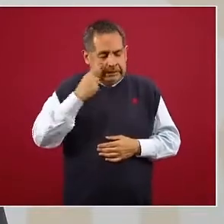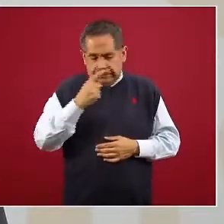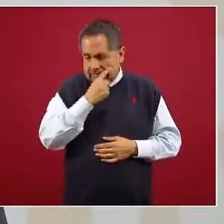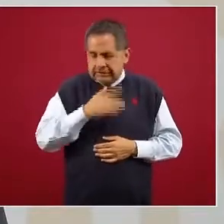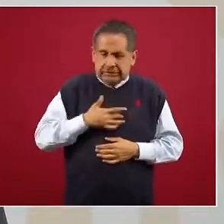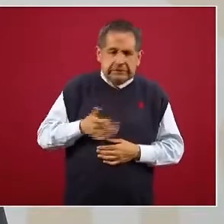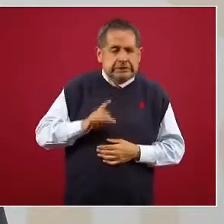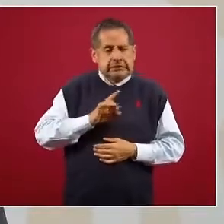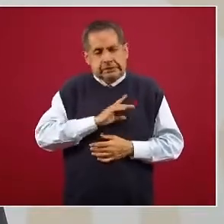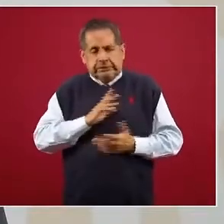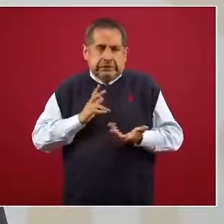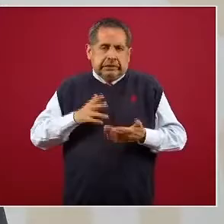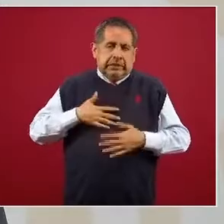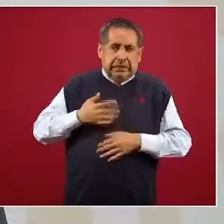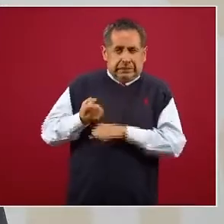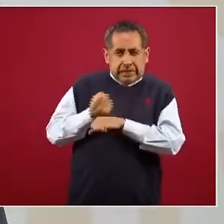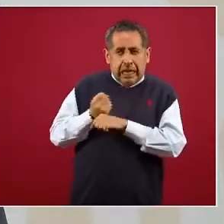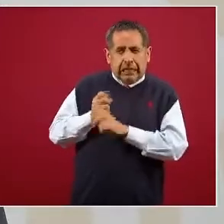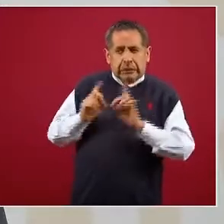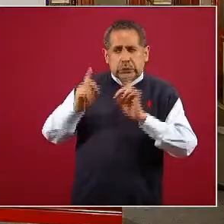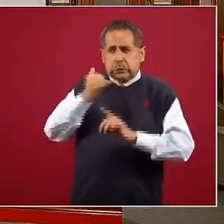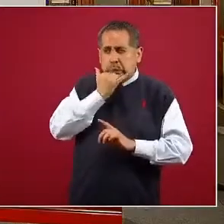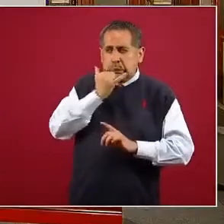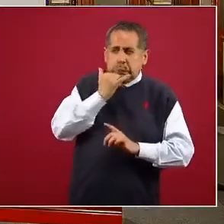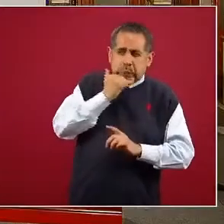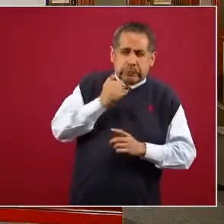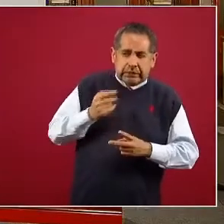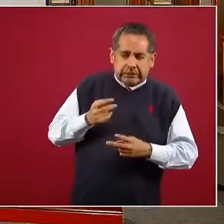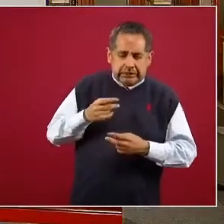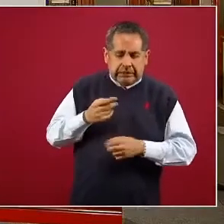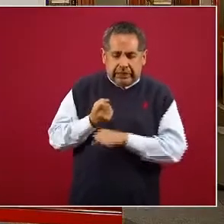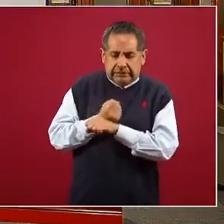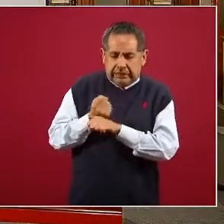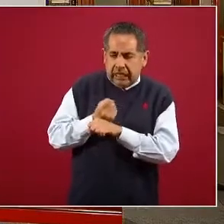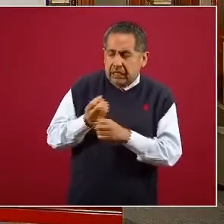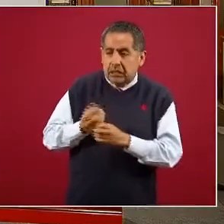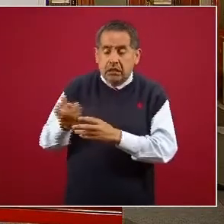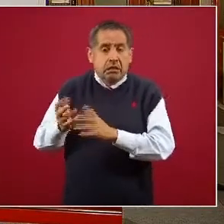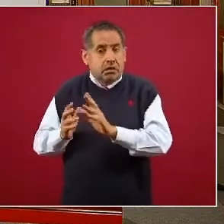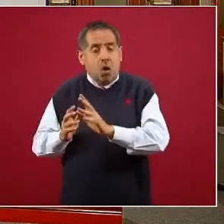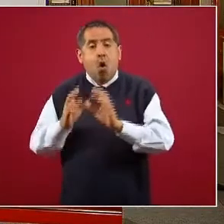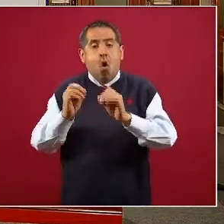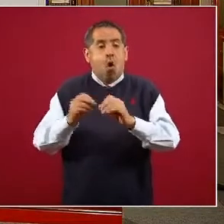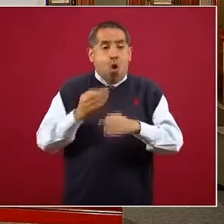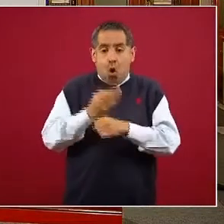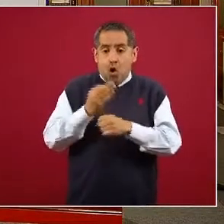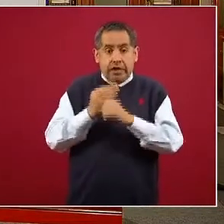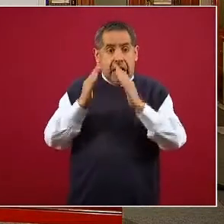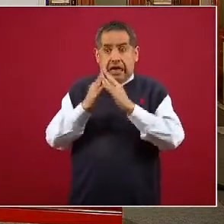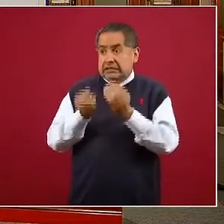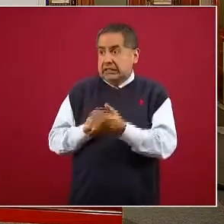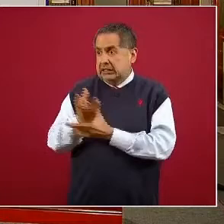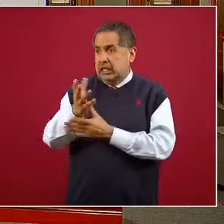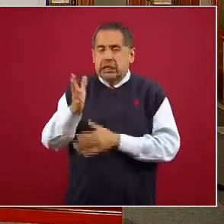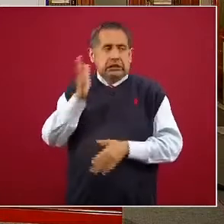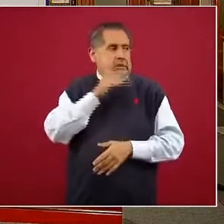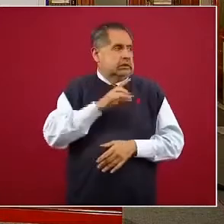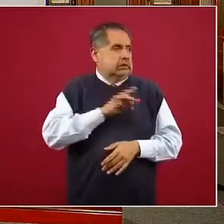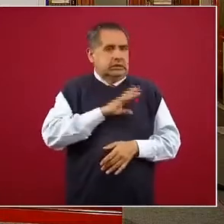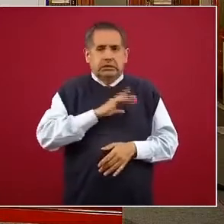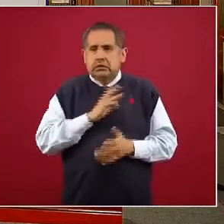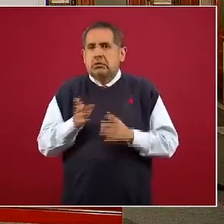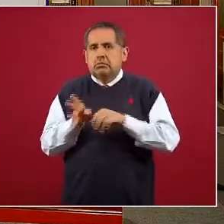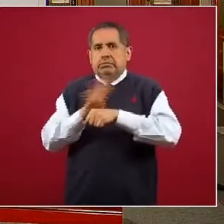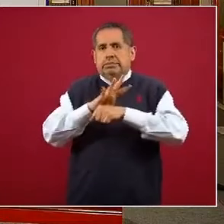el temor que de manera natural, de manera totalmente legítima produce el salir fuera de casa para